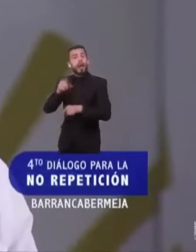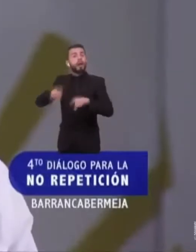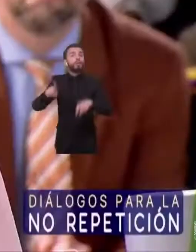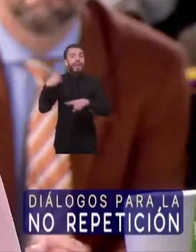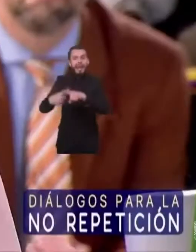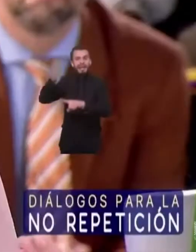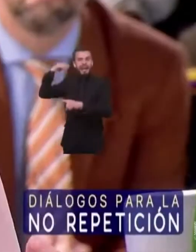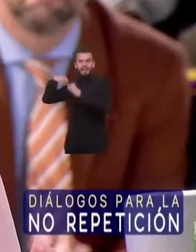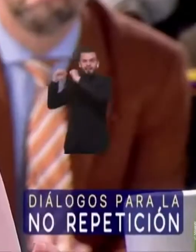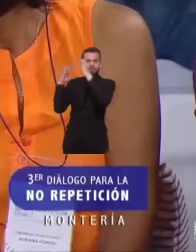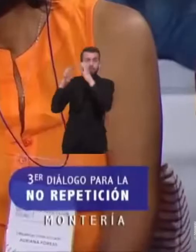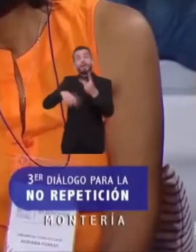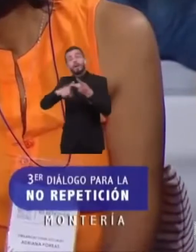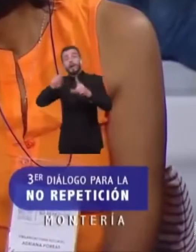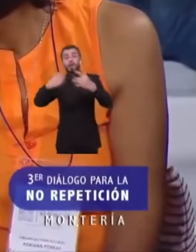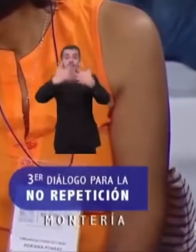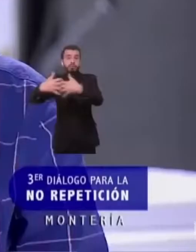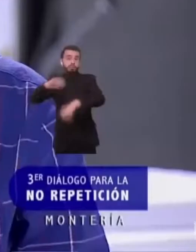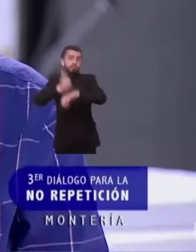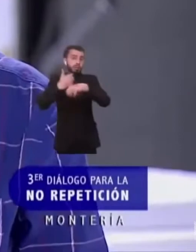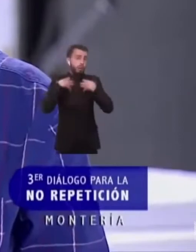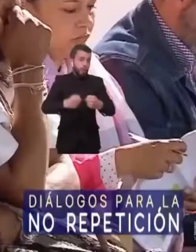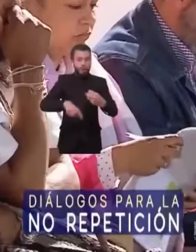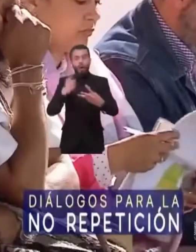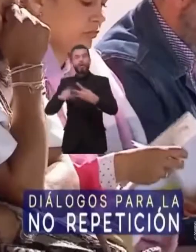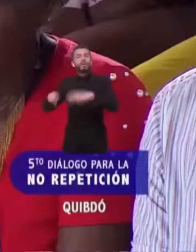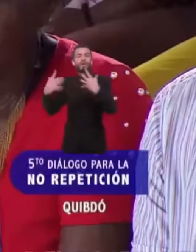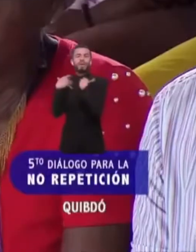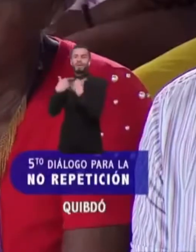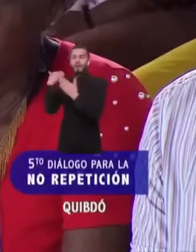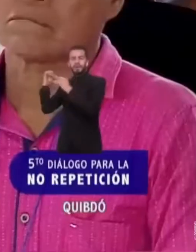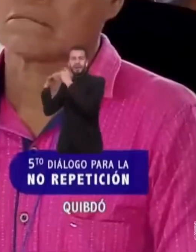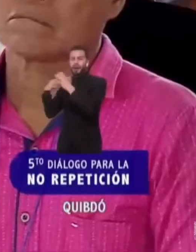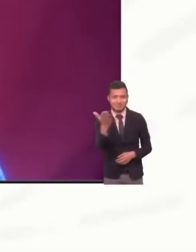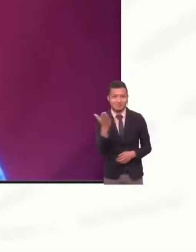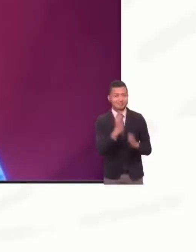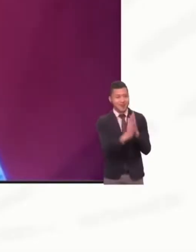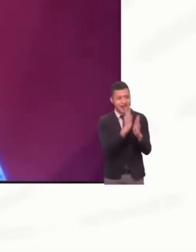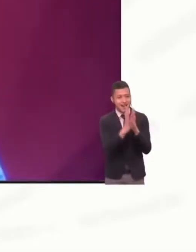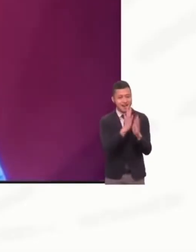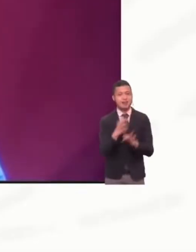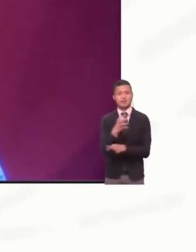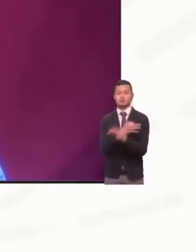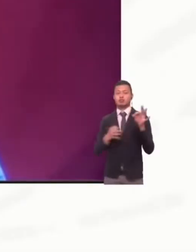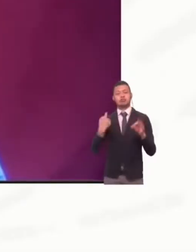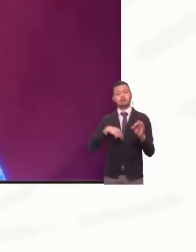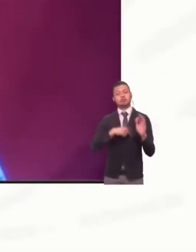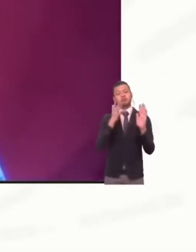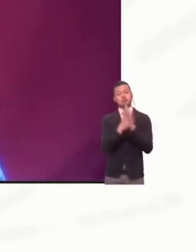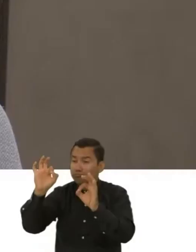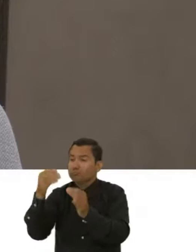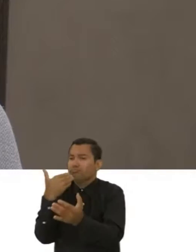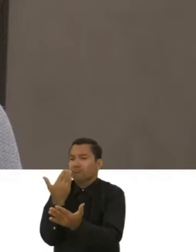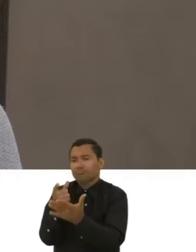instituciones y la sociedad en general deben comprometerse a detener las agresiones en su contra. Para los años de 2020